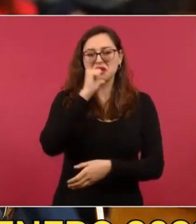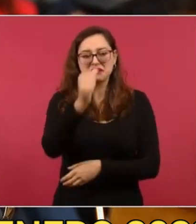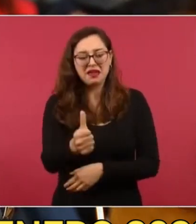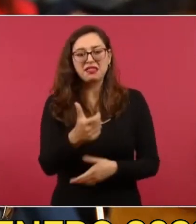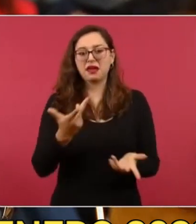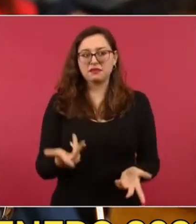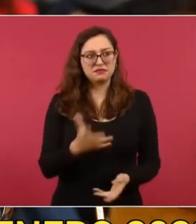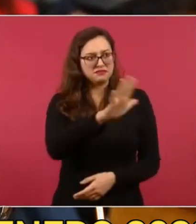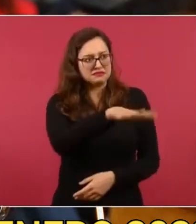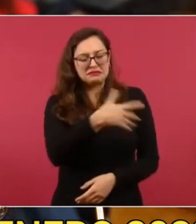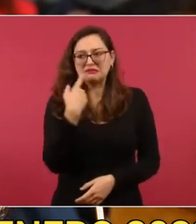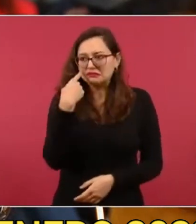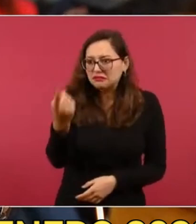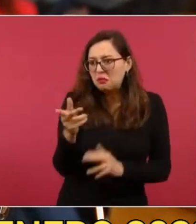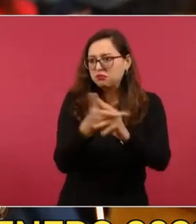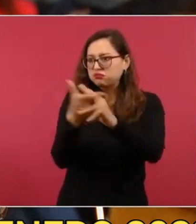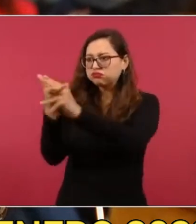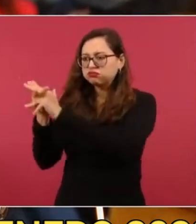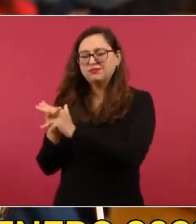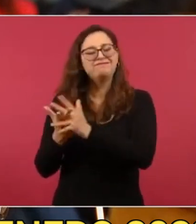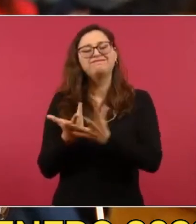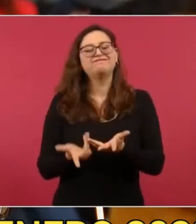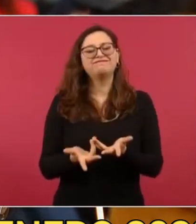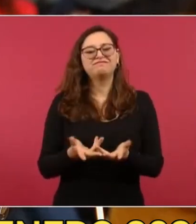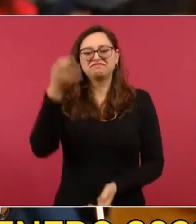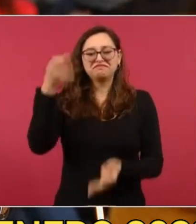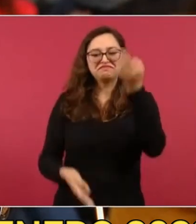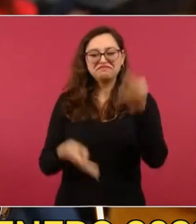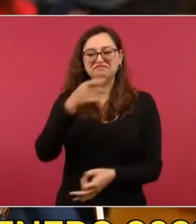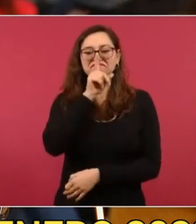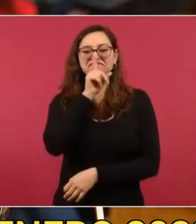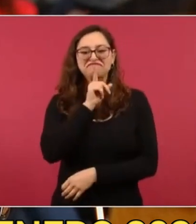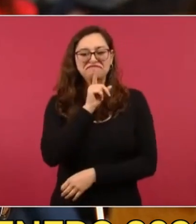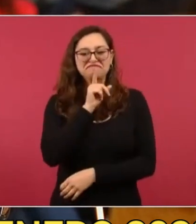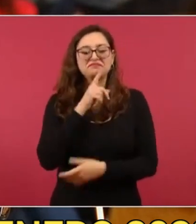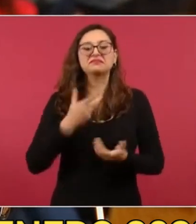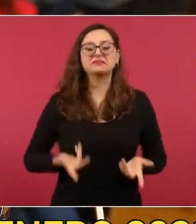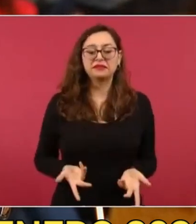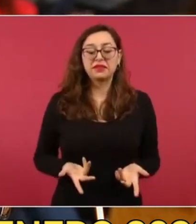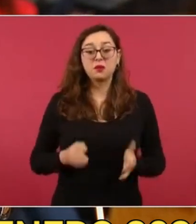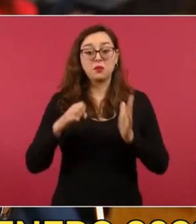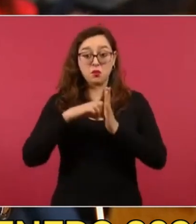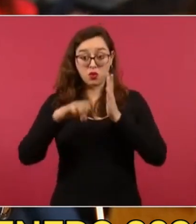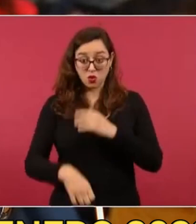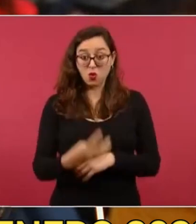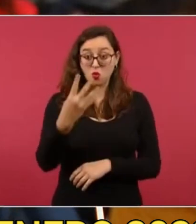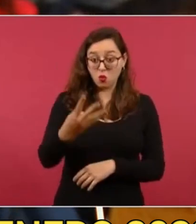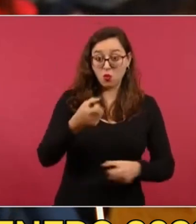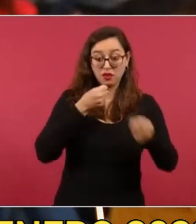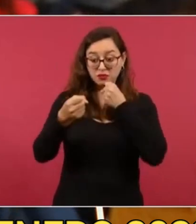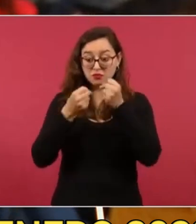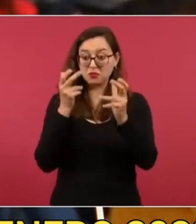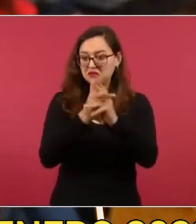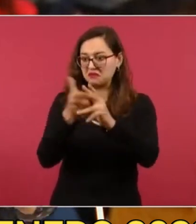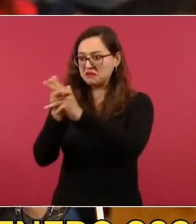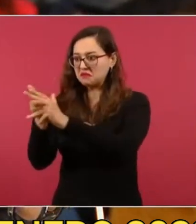algunos homicidios o delitos, se ha incrementado. Tal es el caso del asesinato de 4 periodistas, 24